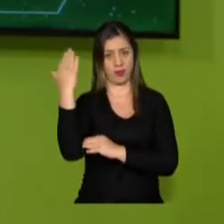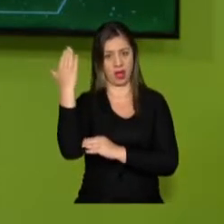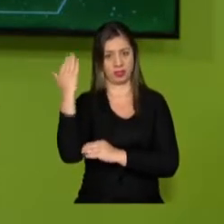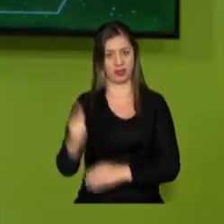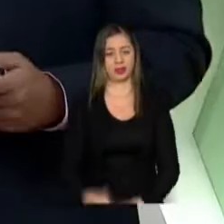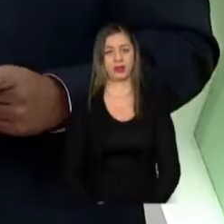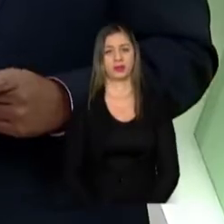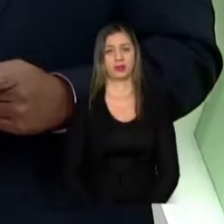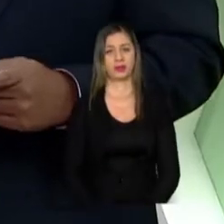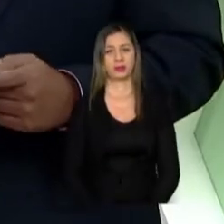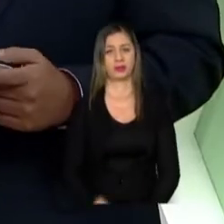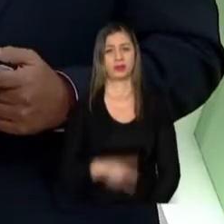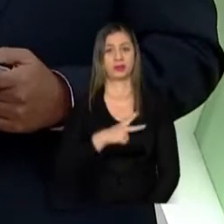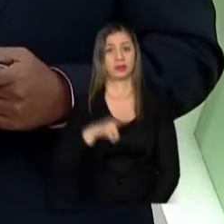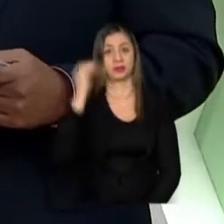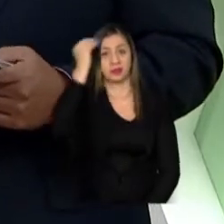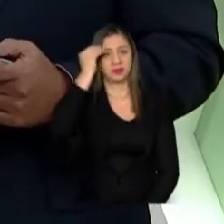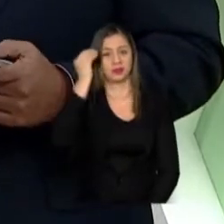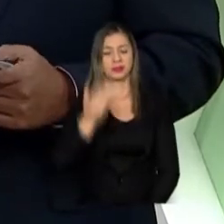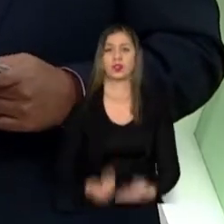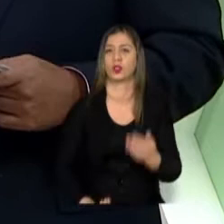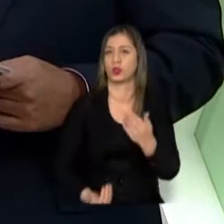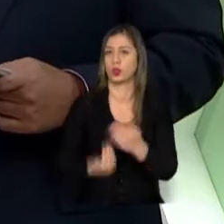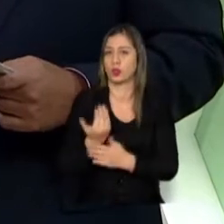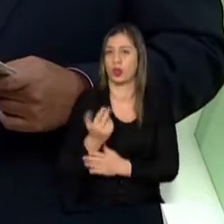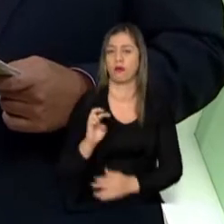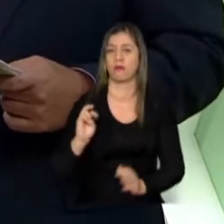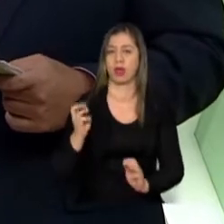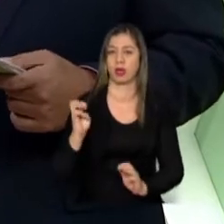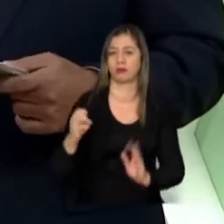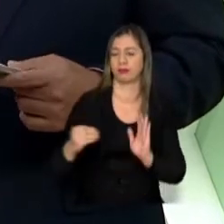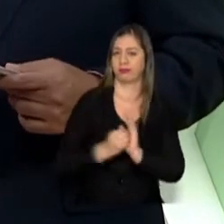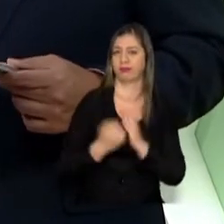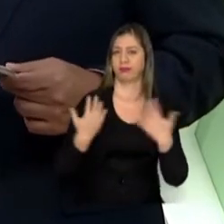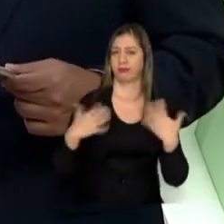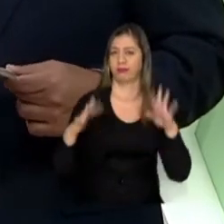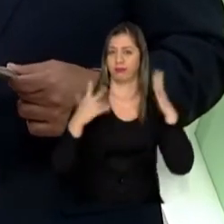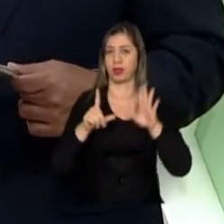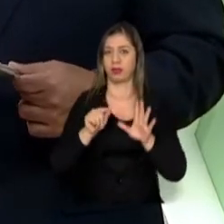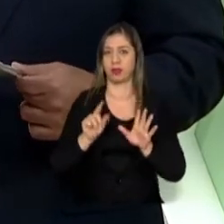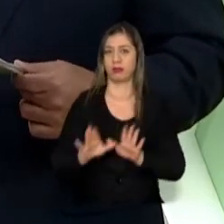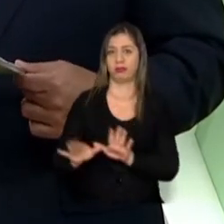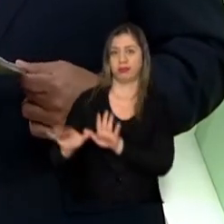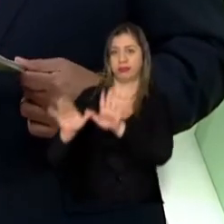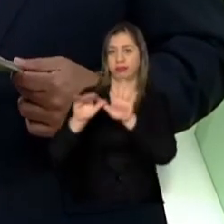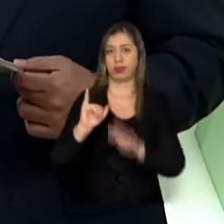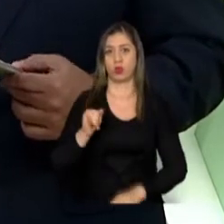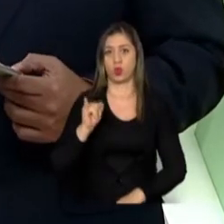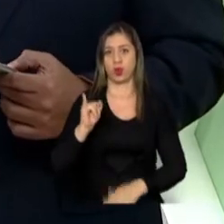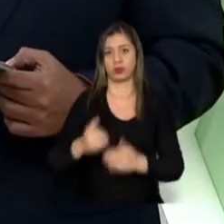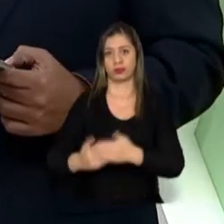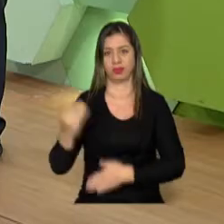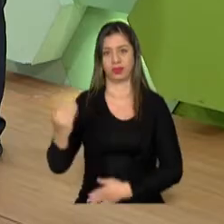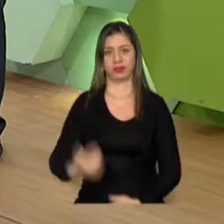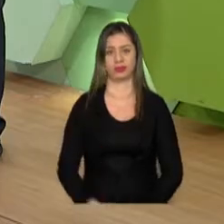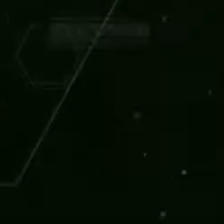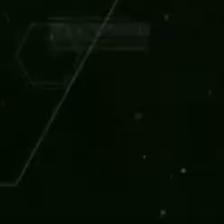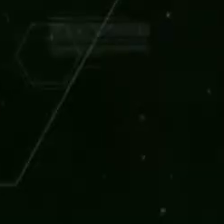de los Sueños. Y luego las novedades de la octava versión de la Colombia Beer Fair que arranca este jueves. No se